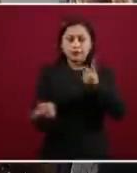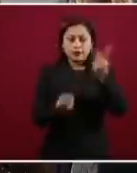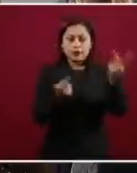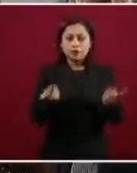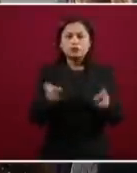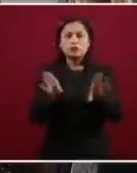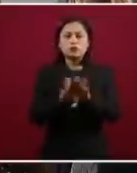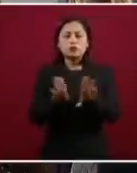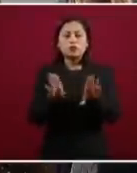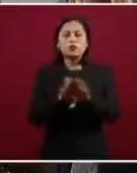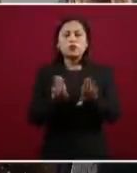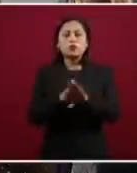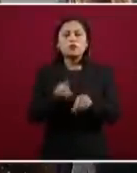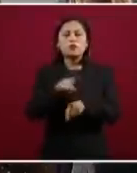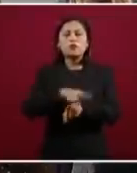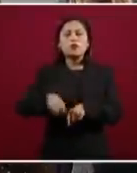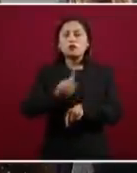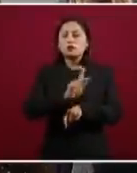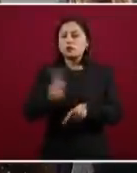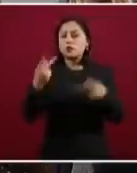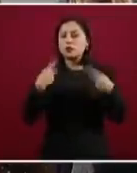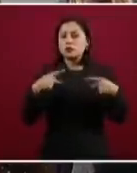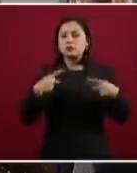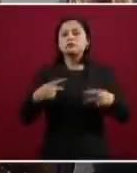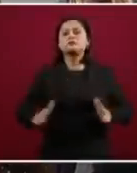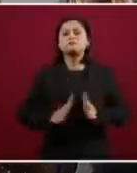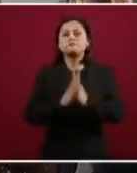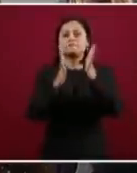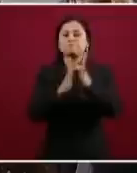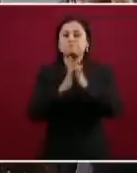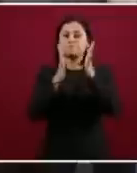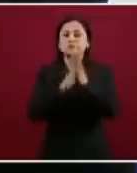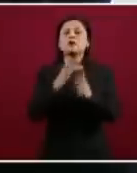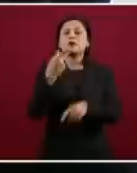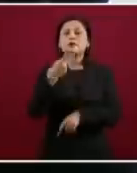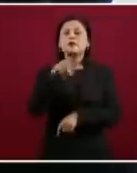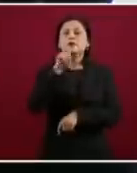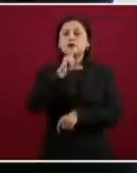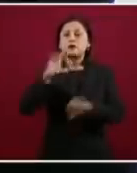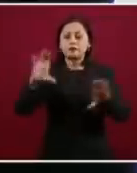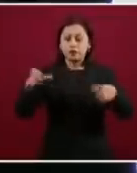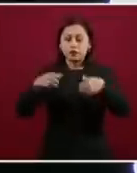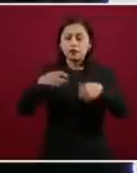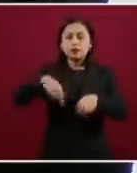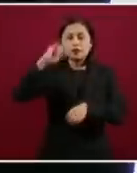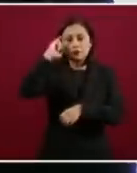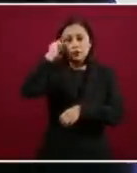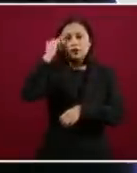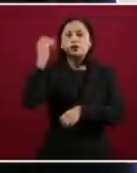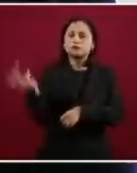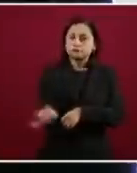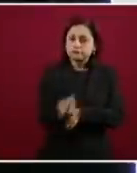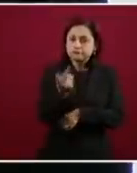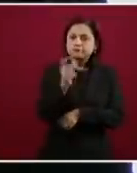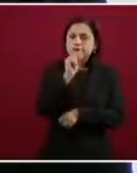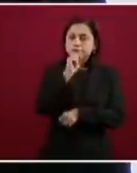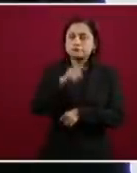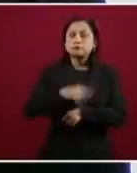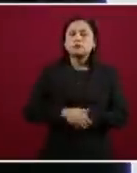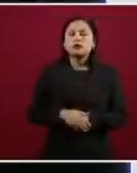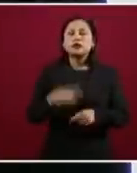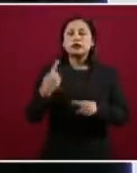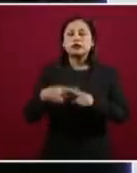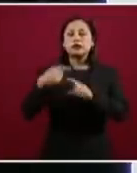componer tanto de un ejercicio participativo como de una consulta indígena. En este caso, convocan y organizan